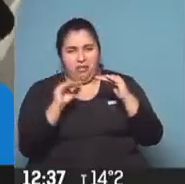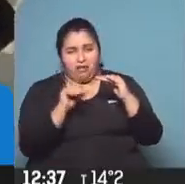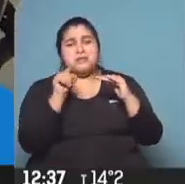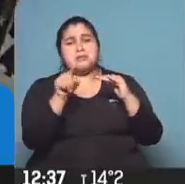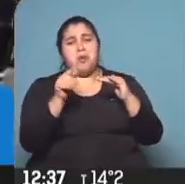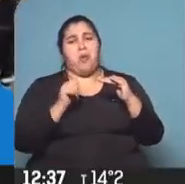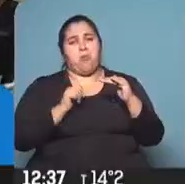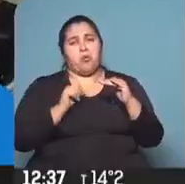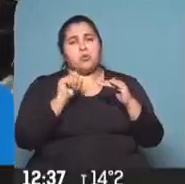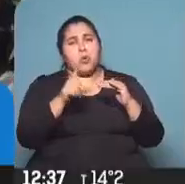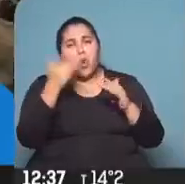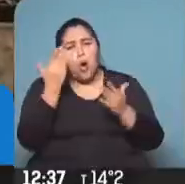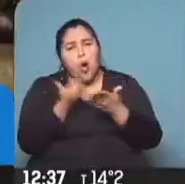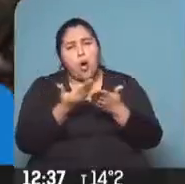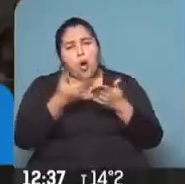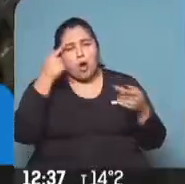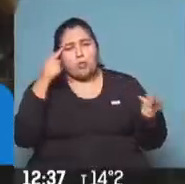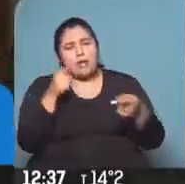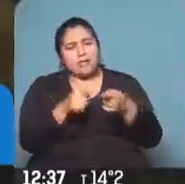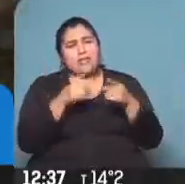si el propósito rinde